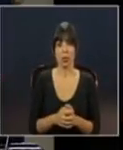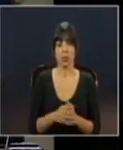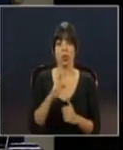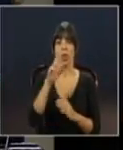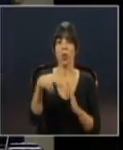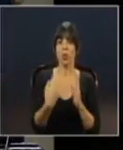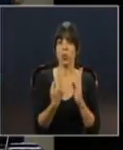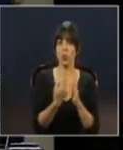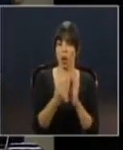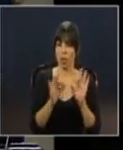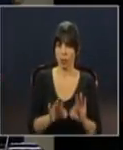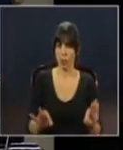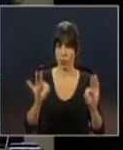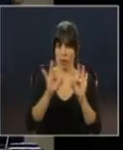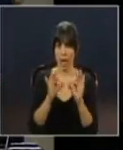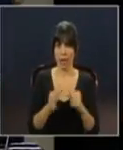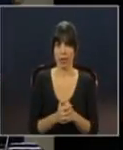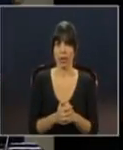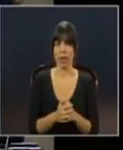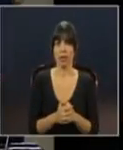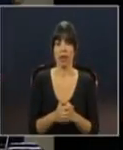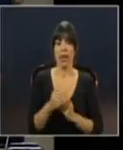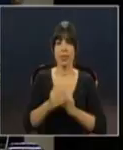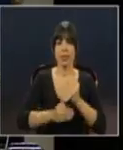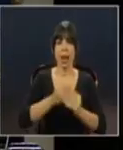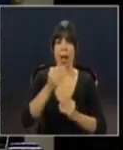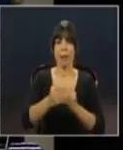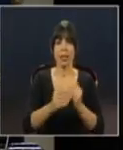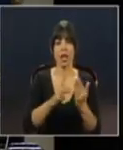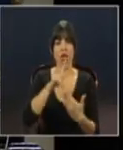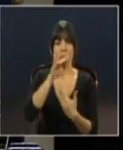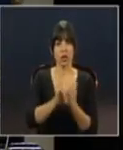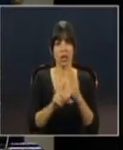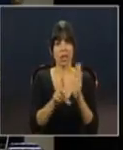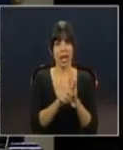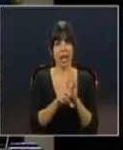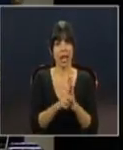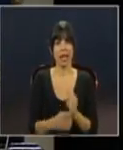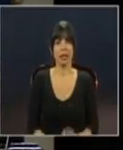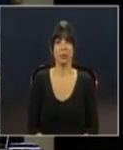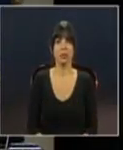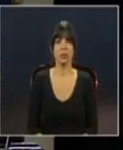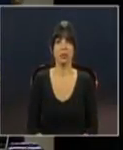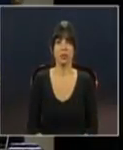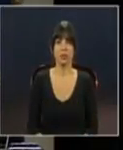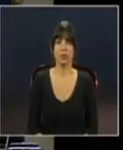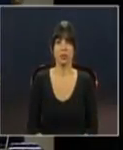un papel determinante en la tramitación de estos proyectos de ley.